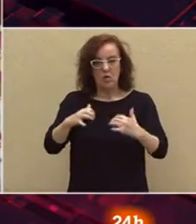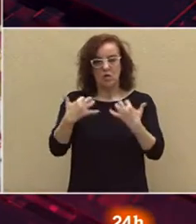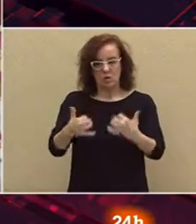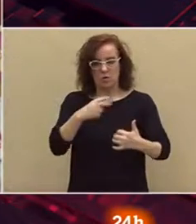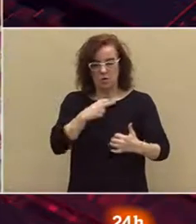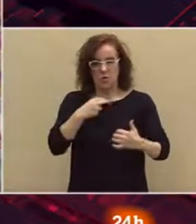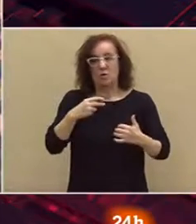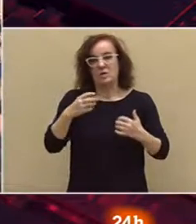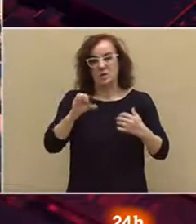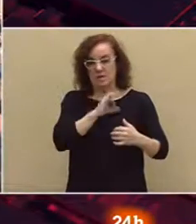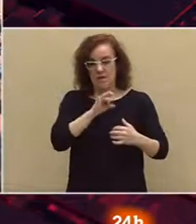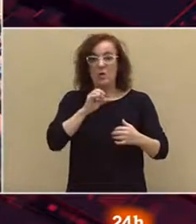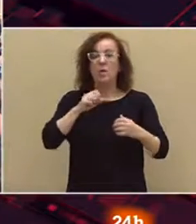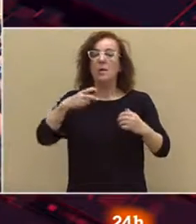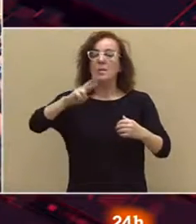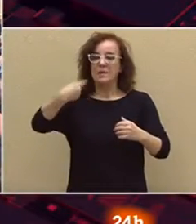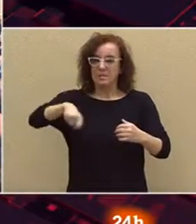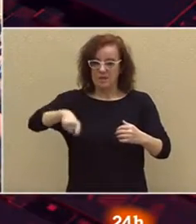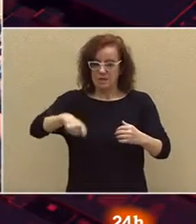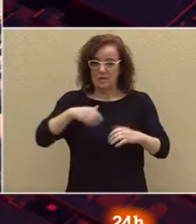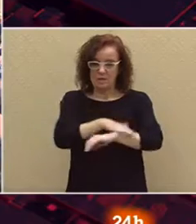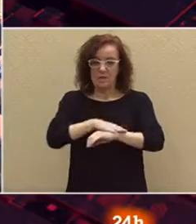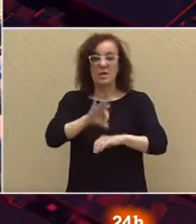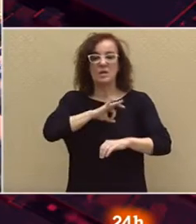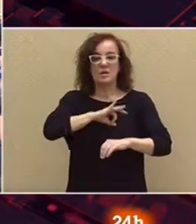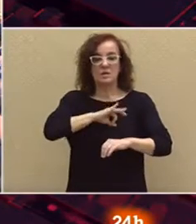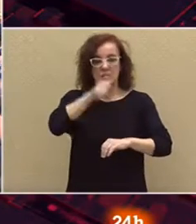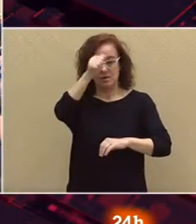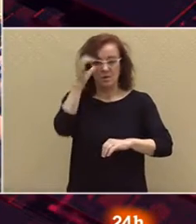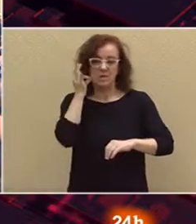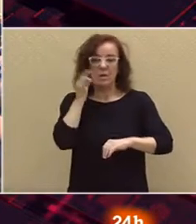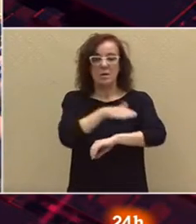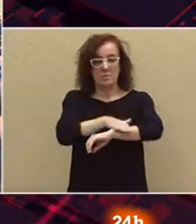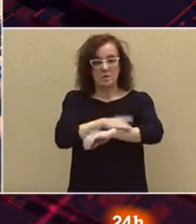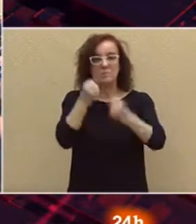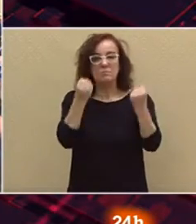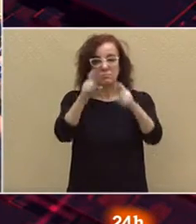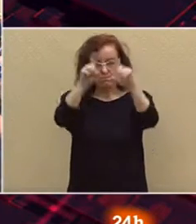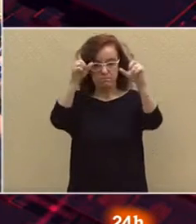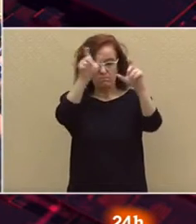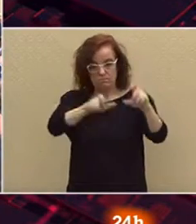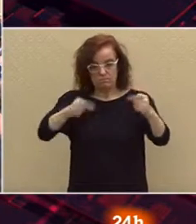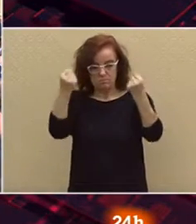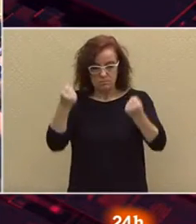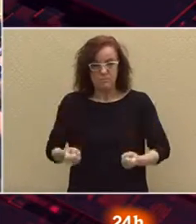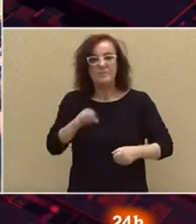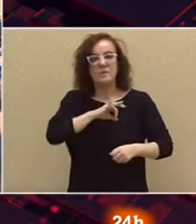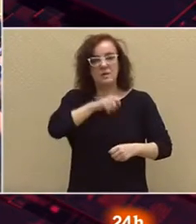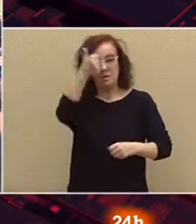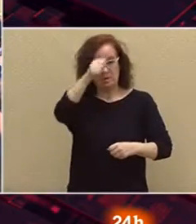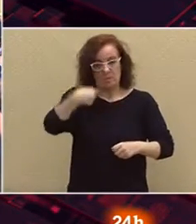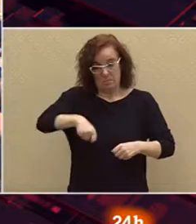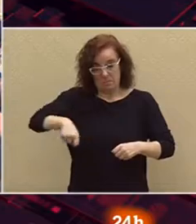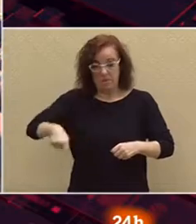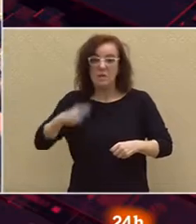Gobierno, señoras y señores ministros, distinguidas autoridades, señoras y señores presidentes de comunidades